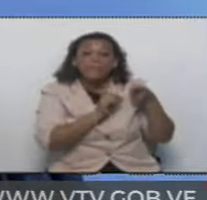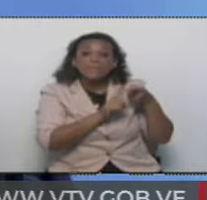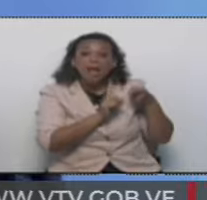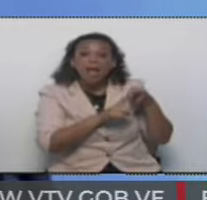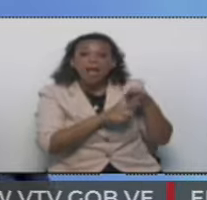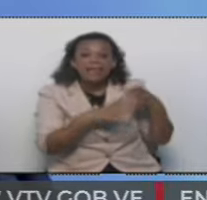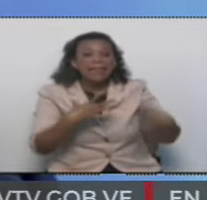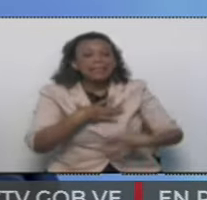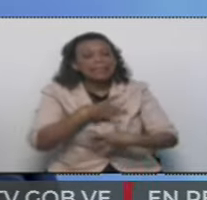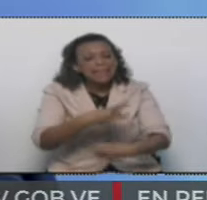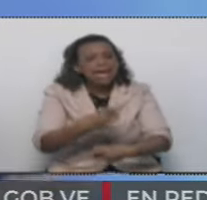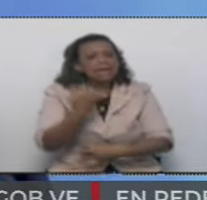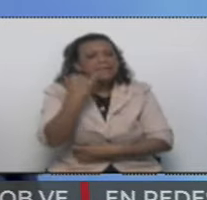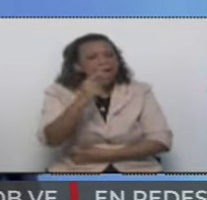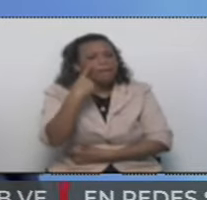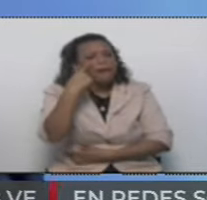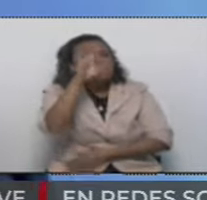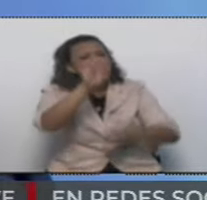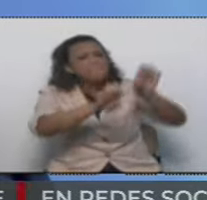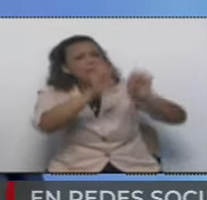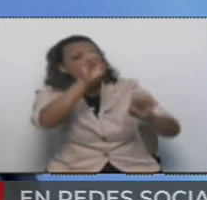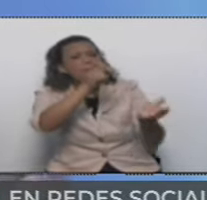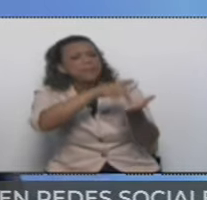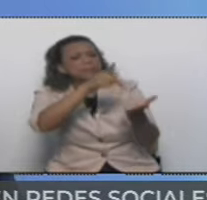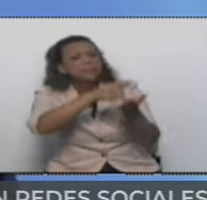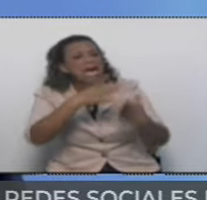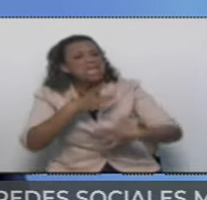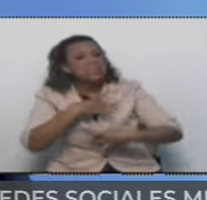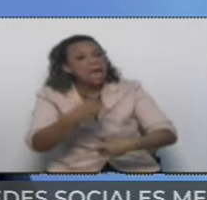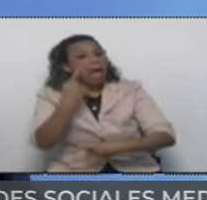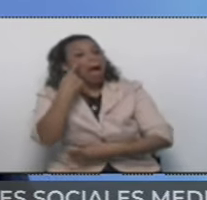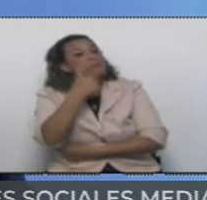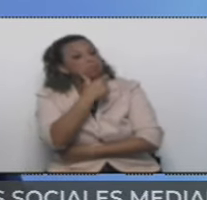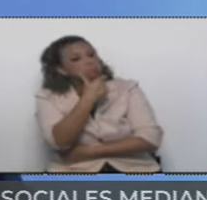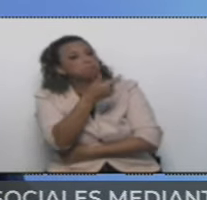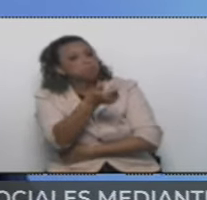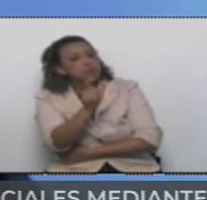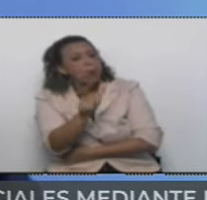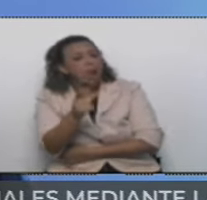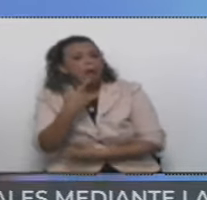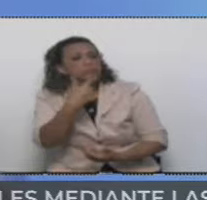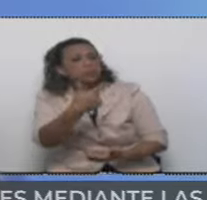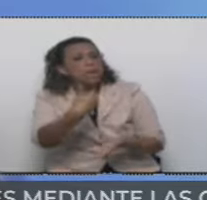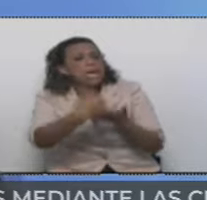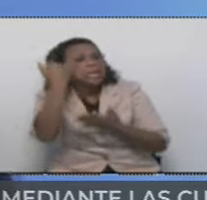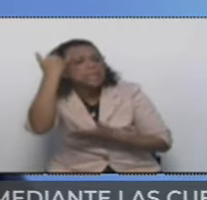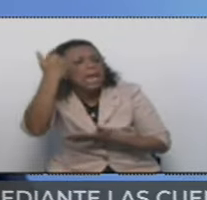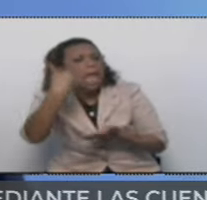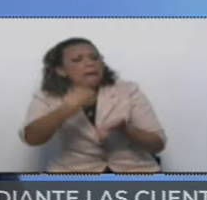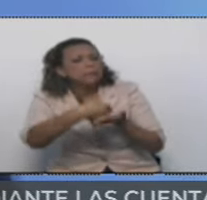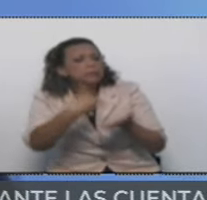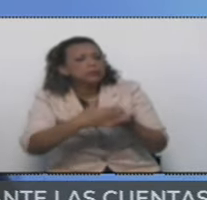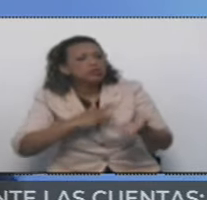el interés del pueblo en participar, en dar su protesta, su propuesta,